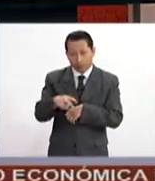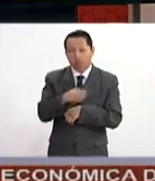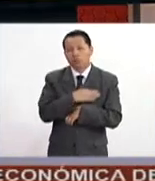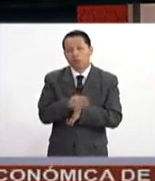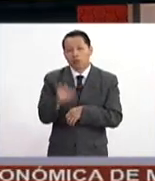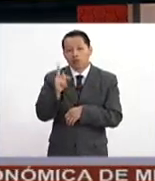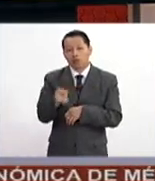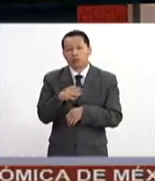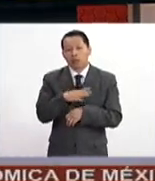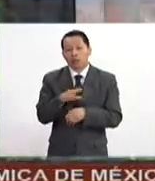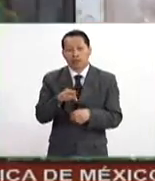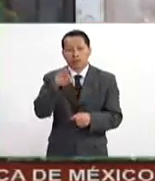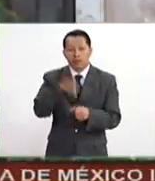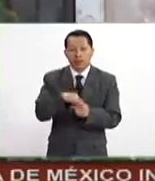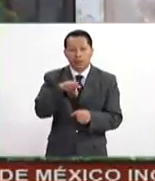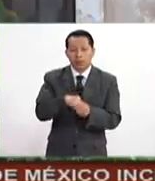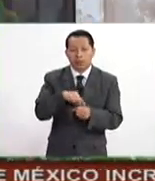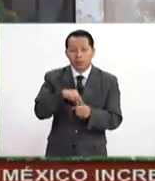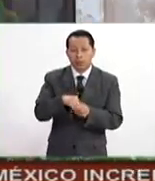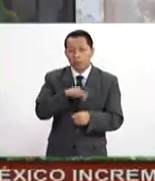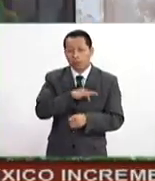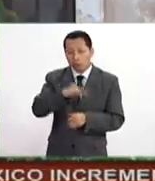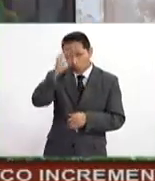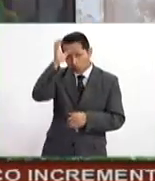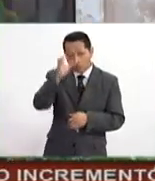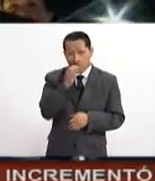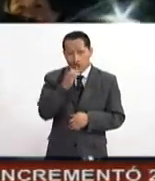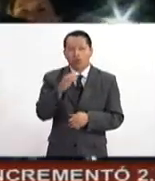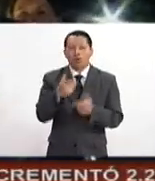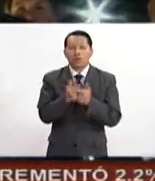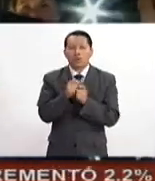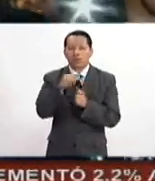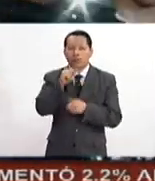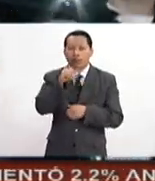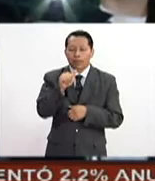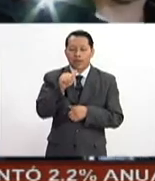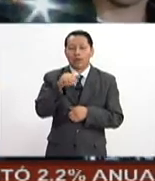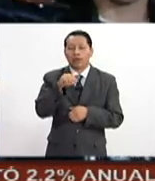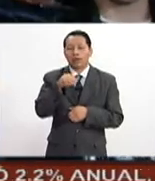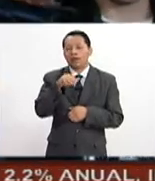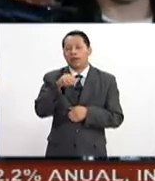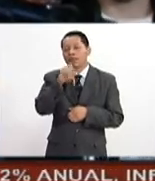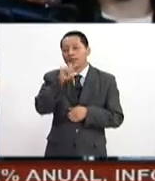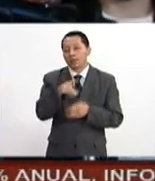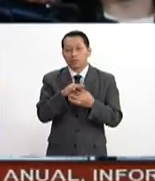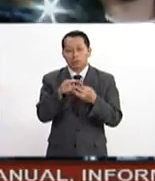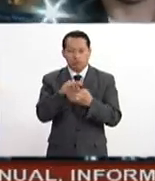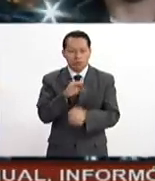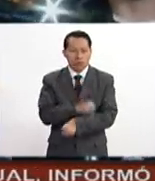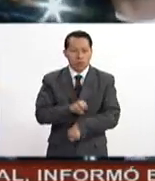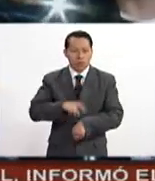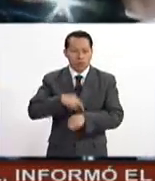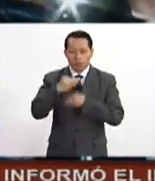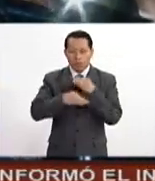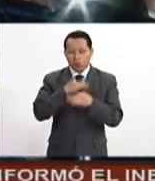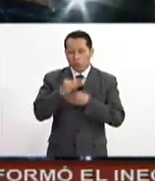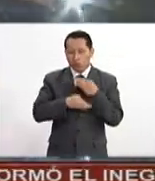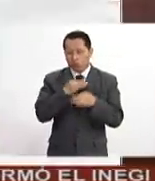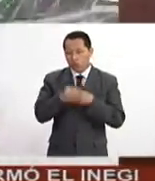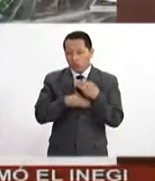que ver en la elección para Coahuila, el candidato de Morena, Armando Guadiana, denunció que el coordinador de su campaña,